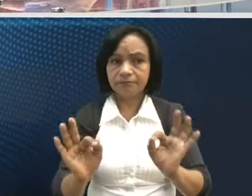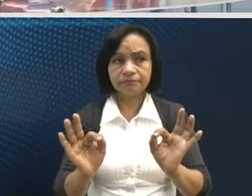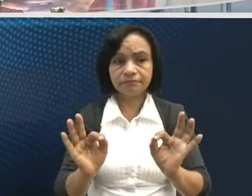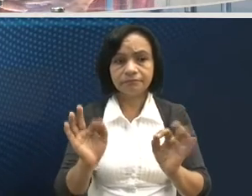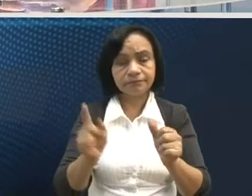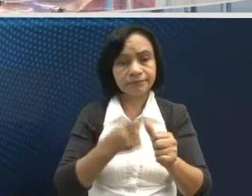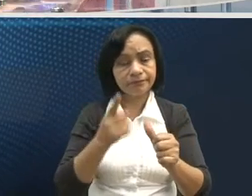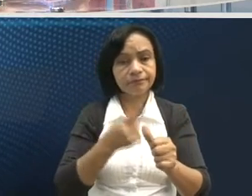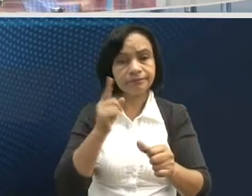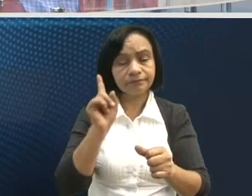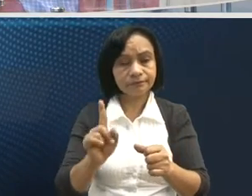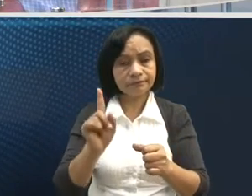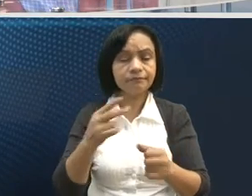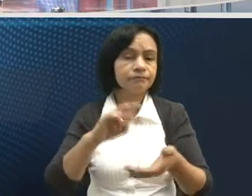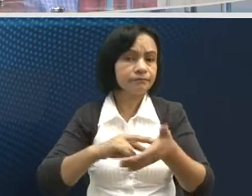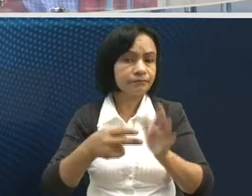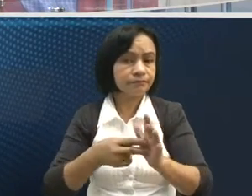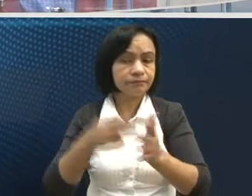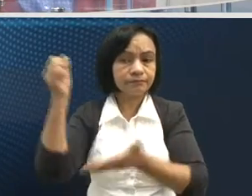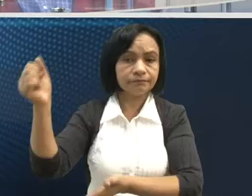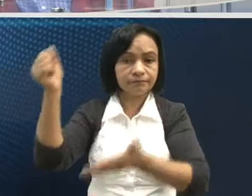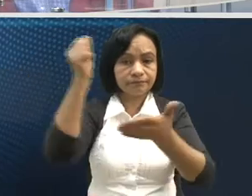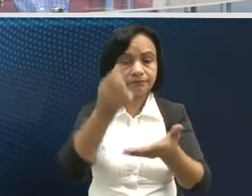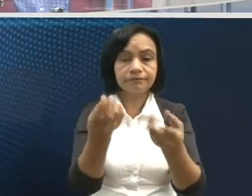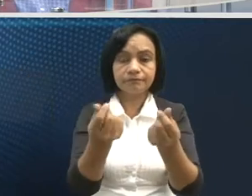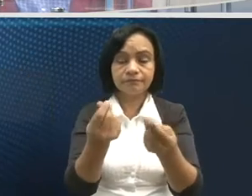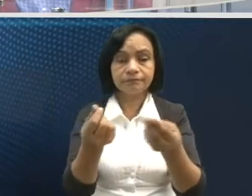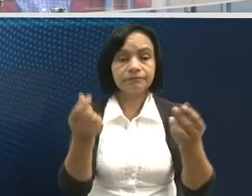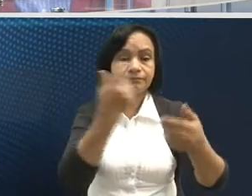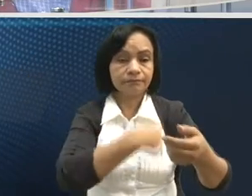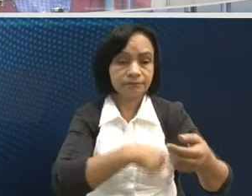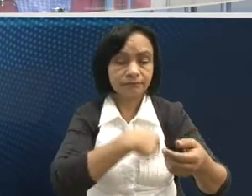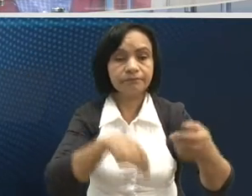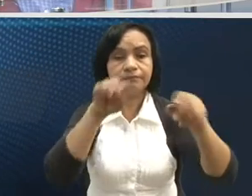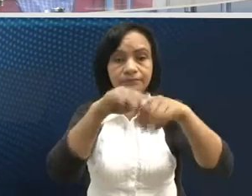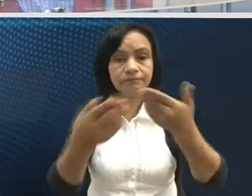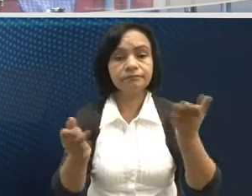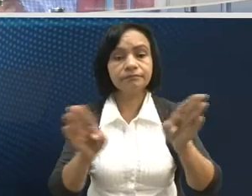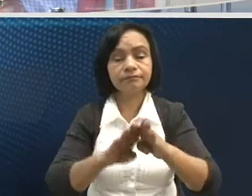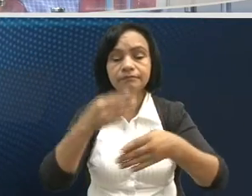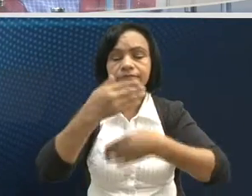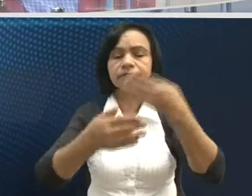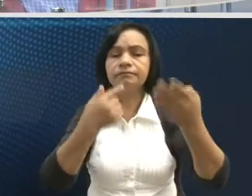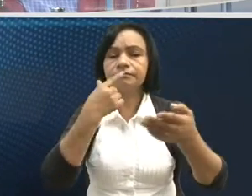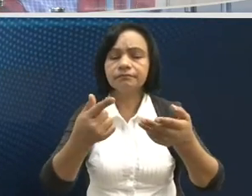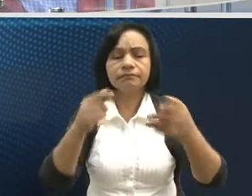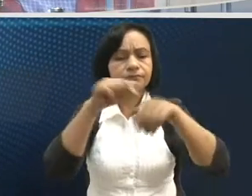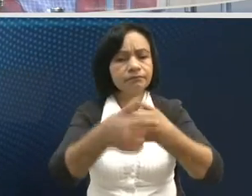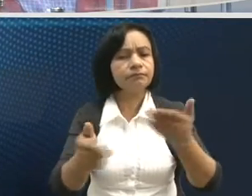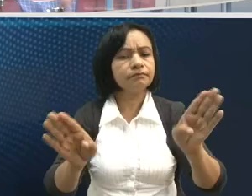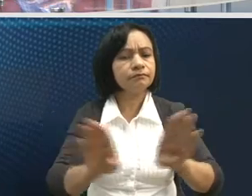En primer lugar, todo lo que ha significado la inversión para mejorar los ambientes escolares. ¿Por qué decimos ambientes escolares y no decimos